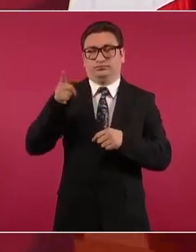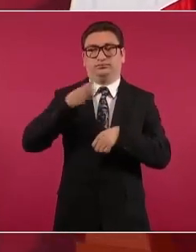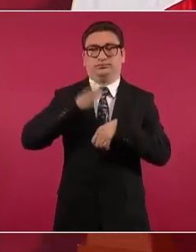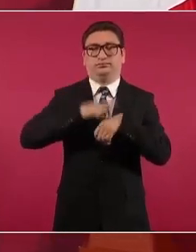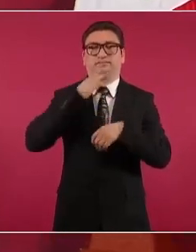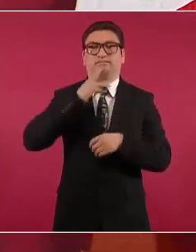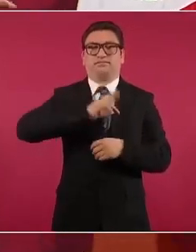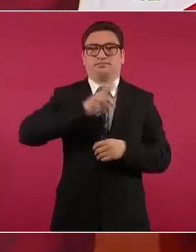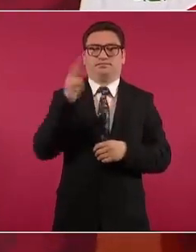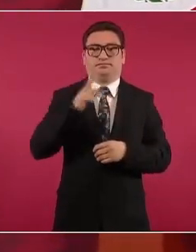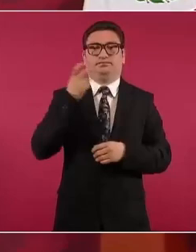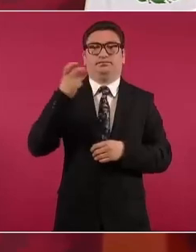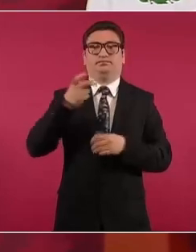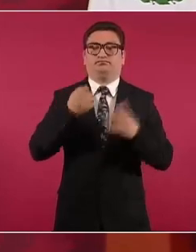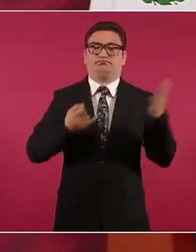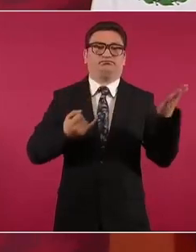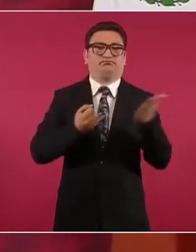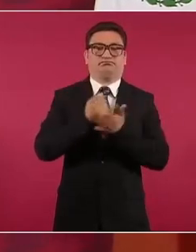Eso fue decisivo,